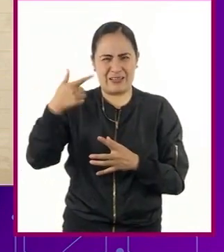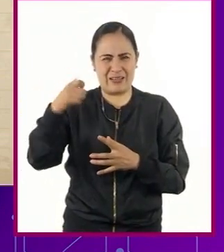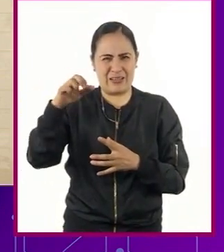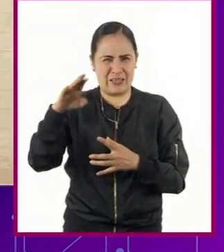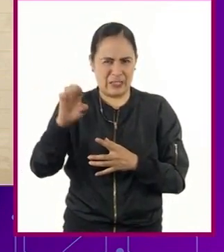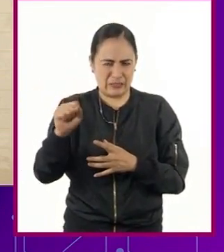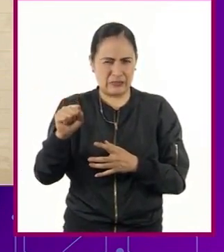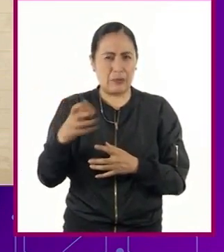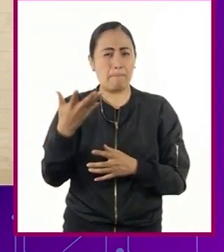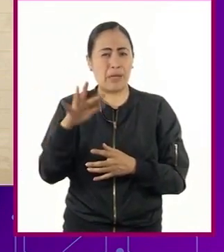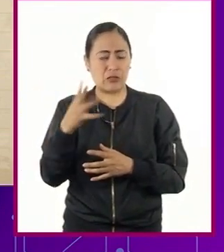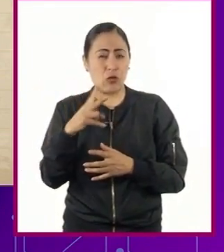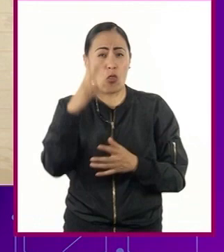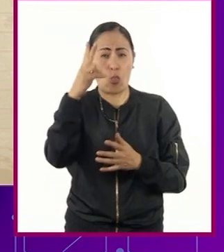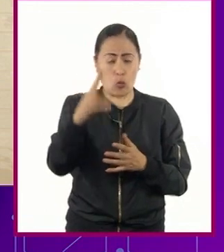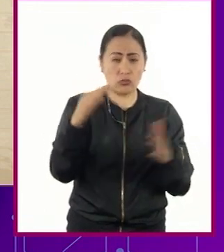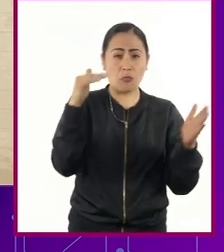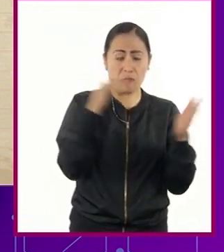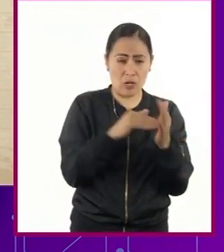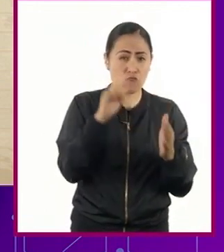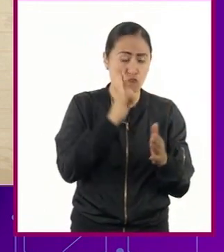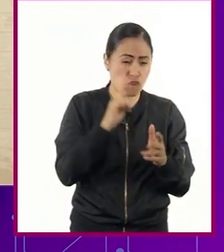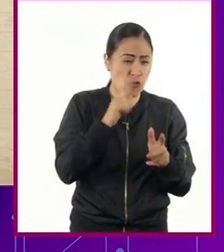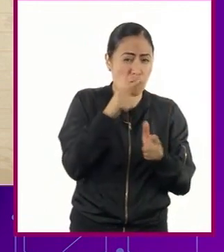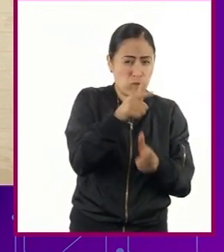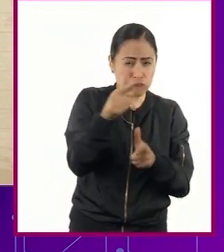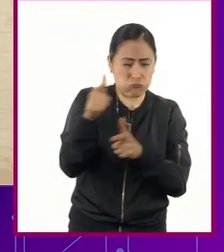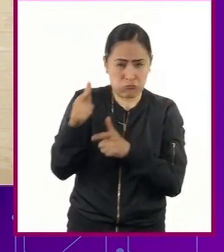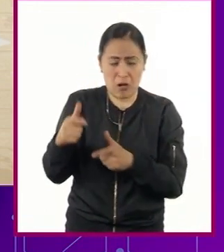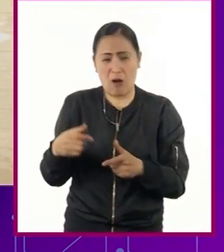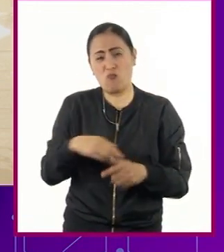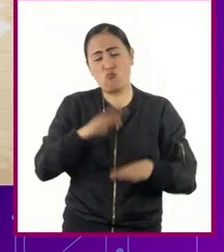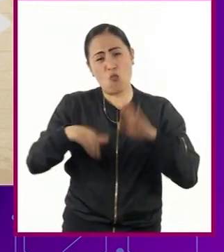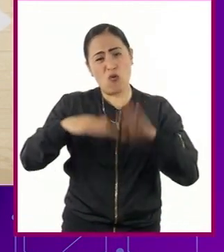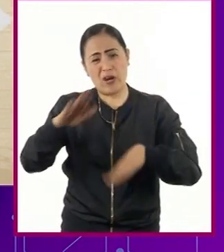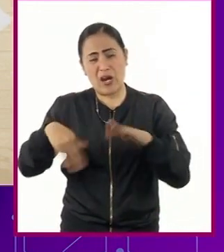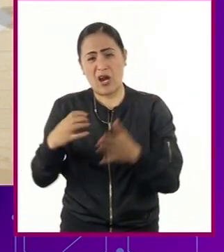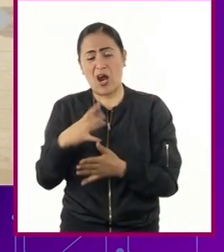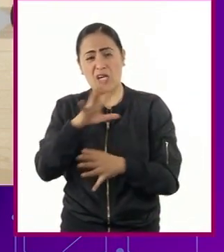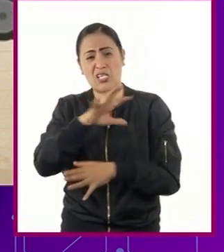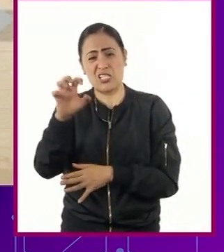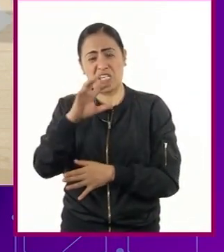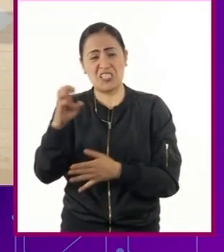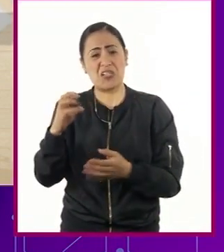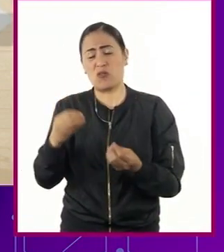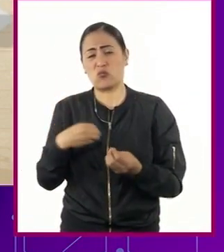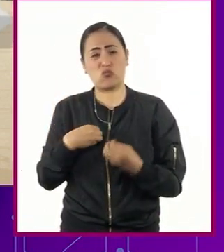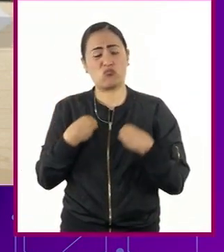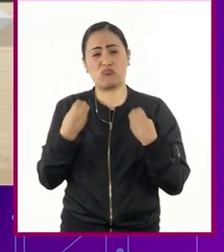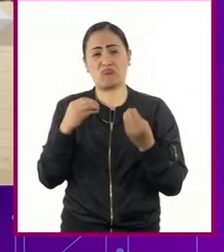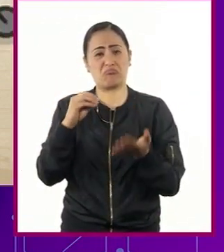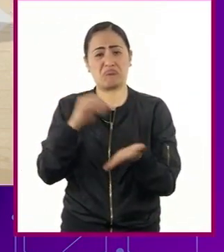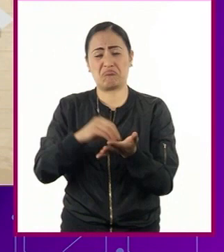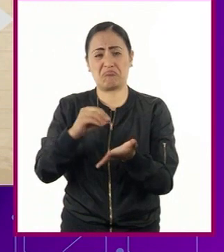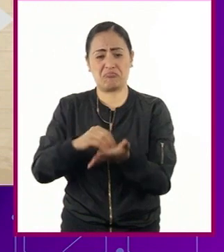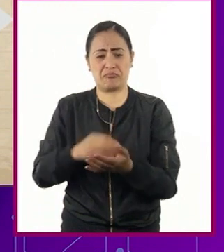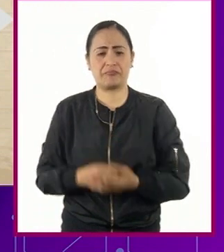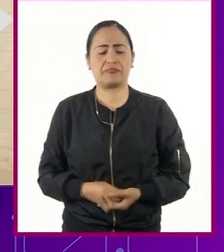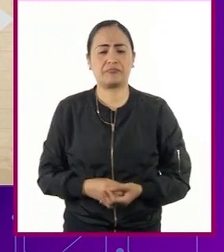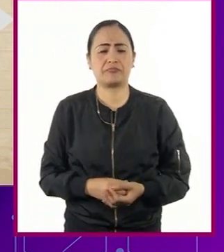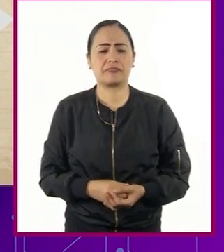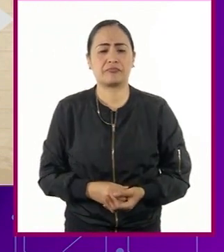cuales solo sobrevivieron 500. Destacaron en combate las aviadoras del Regimiento 588 del bombardero